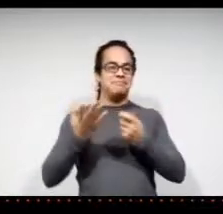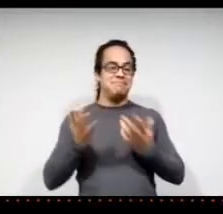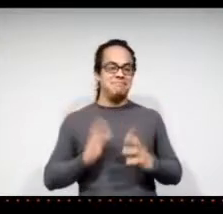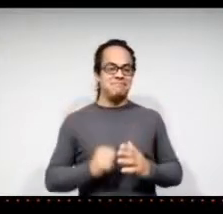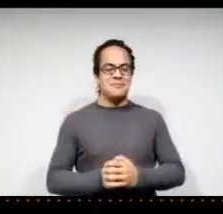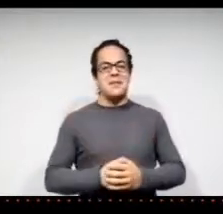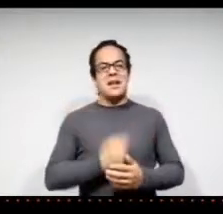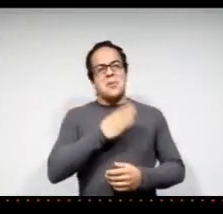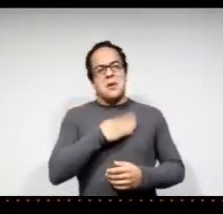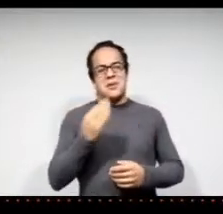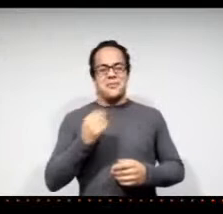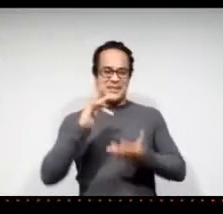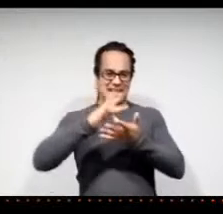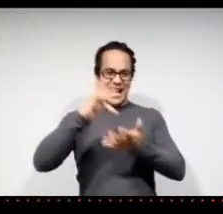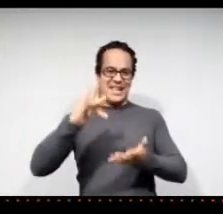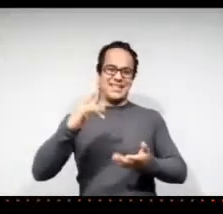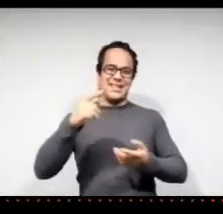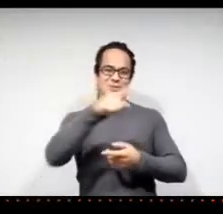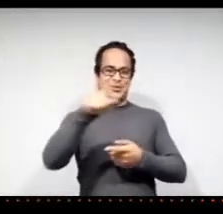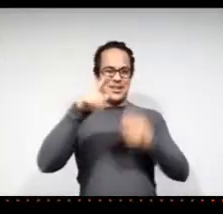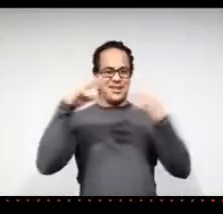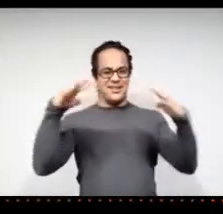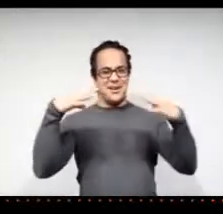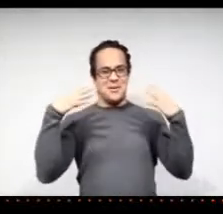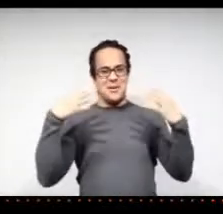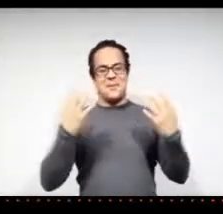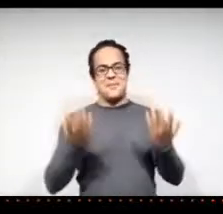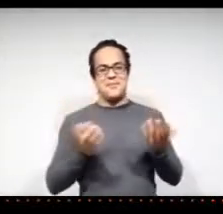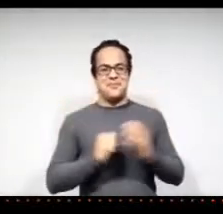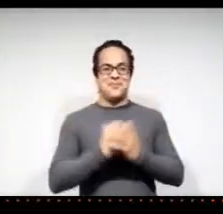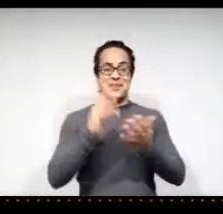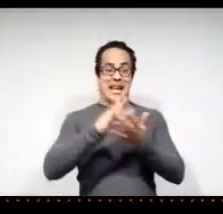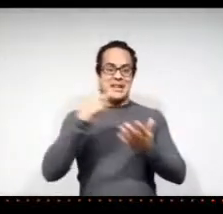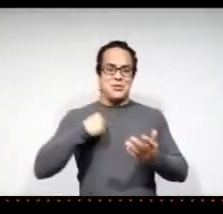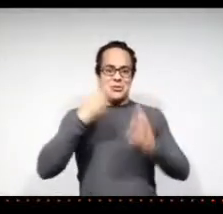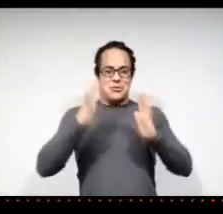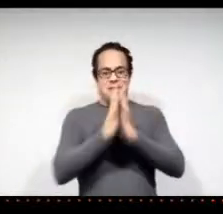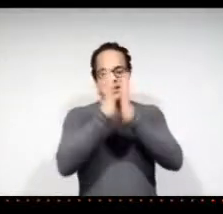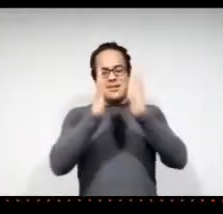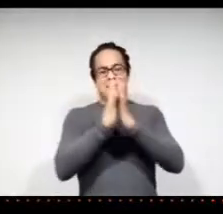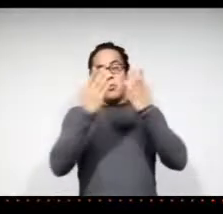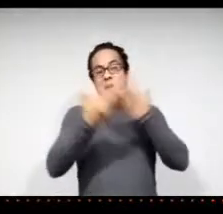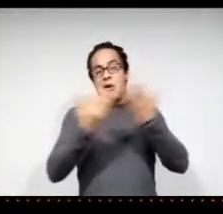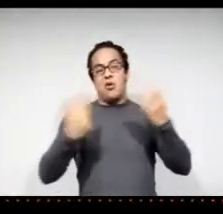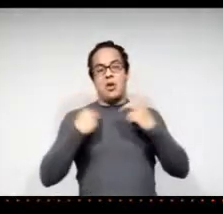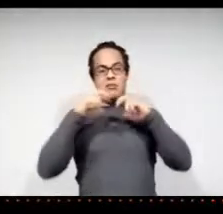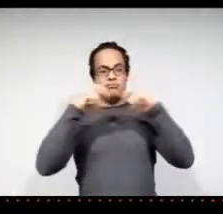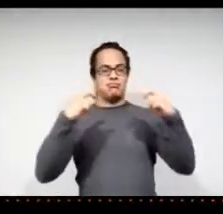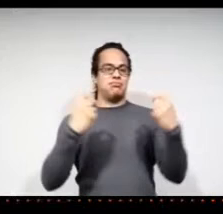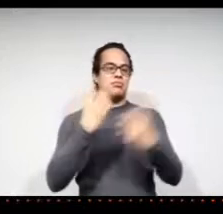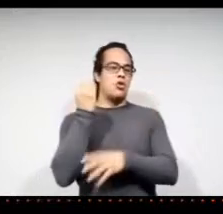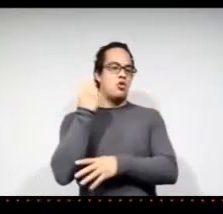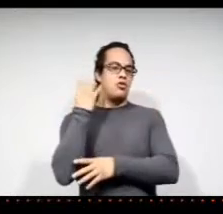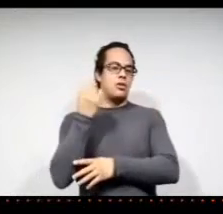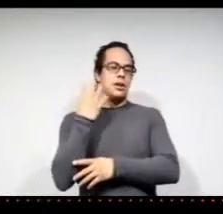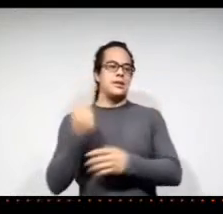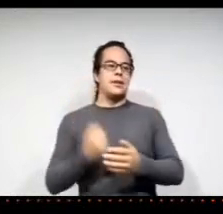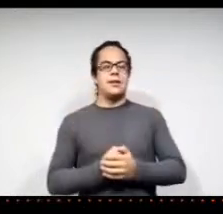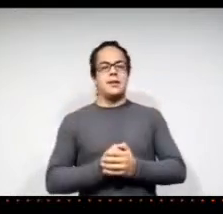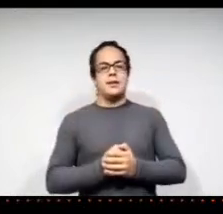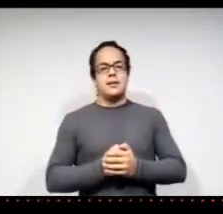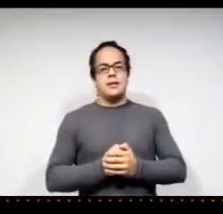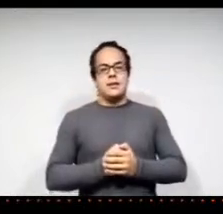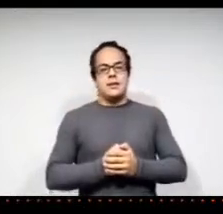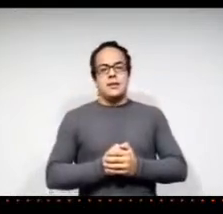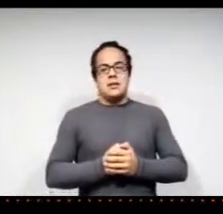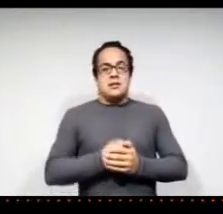Bueno, muchas gracias por estar aquí con ustedes y participar en el panel. Siempre que se nos pide